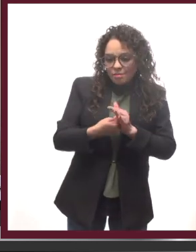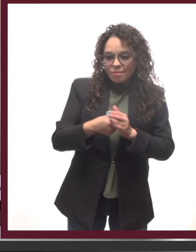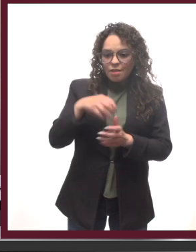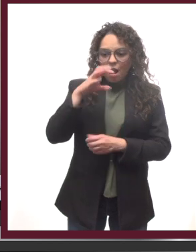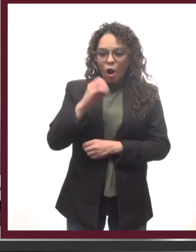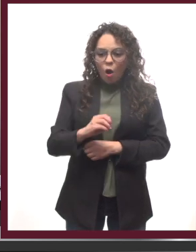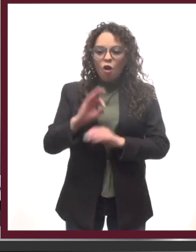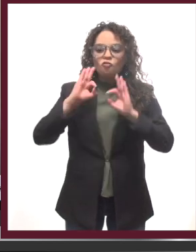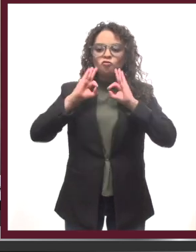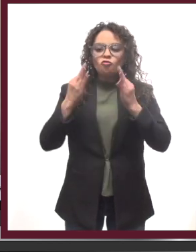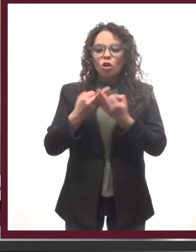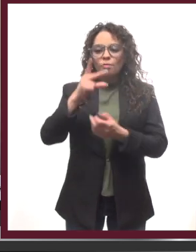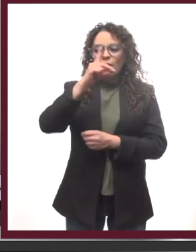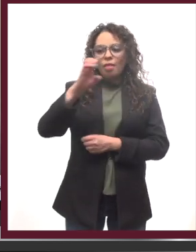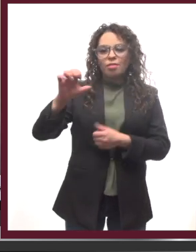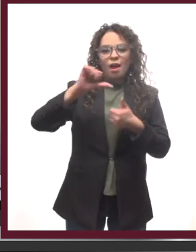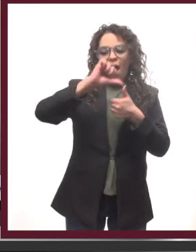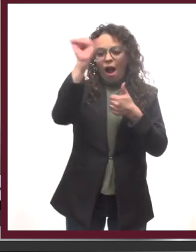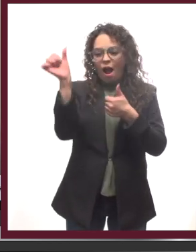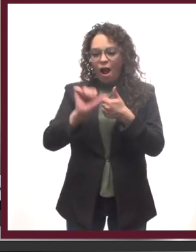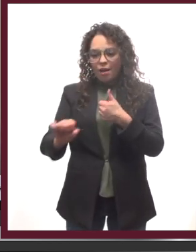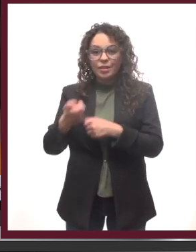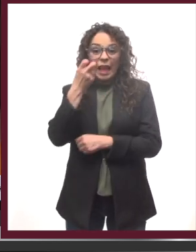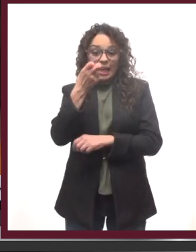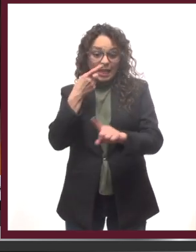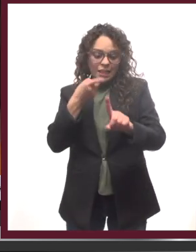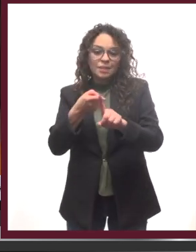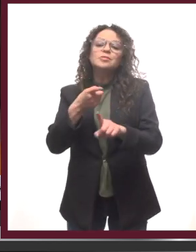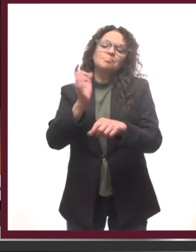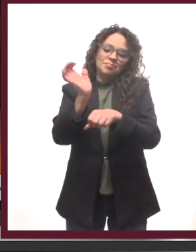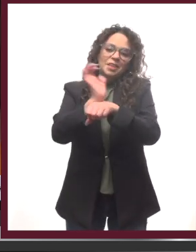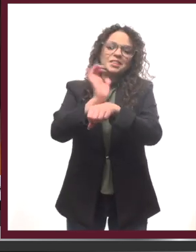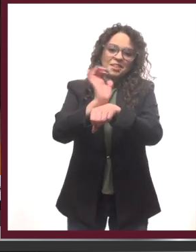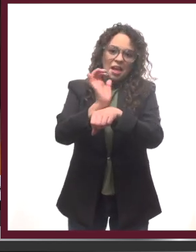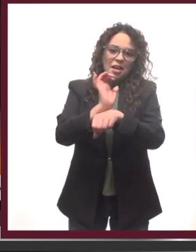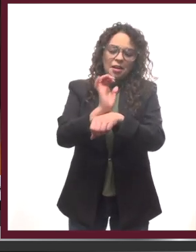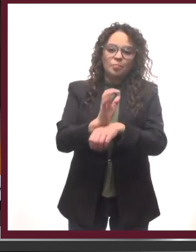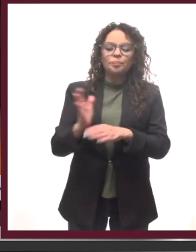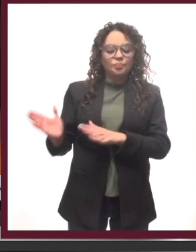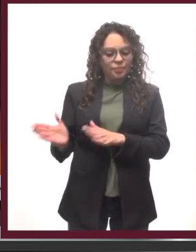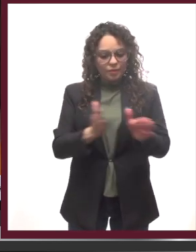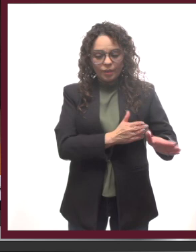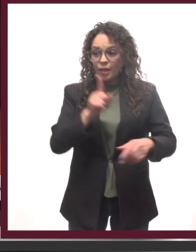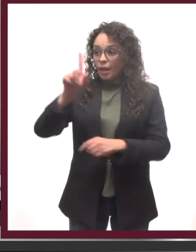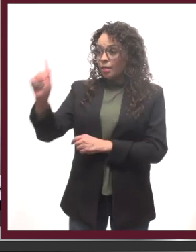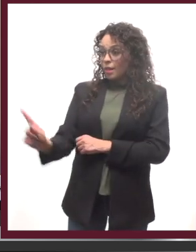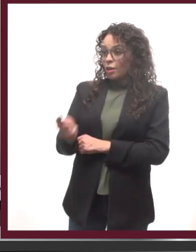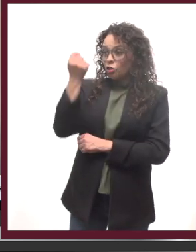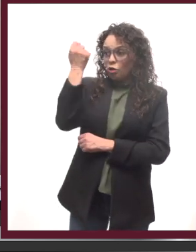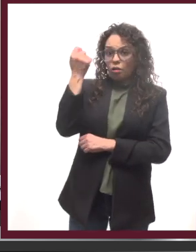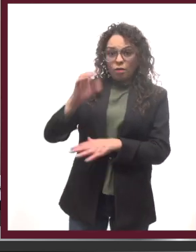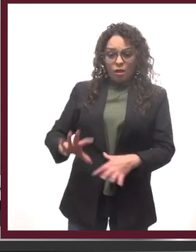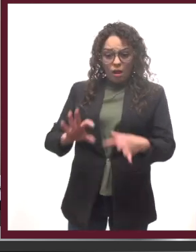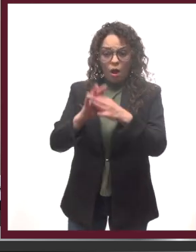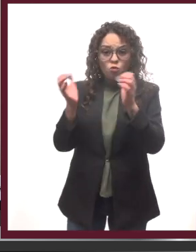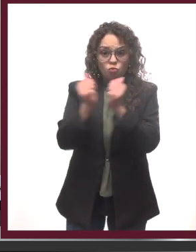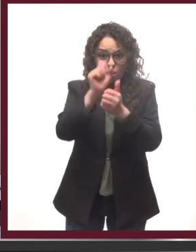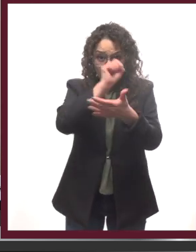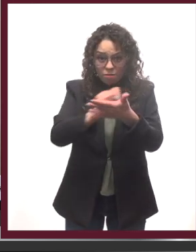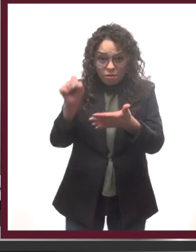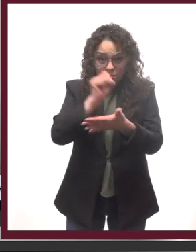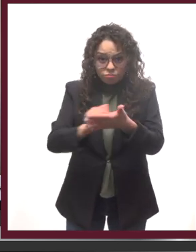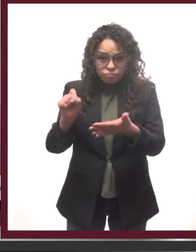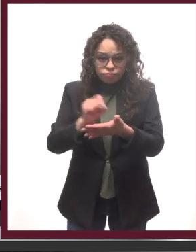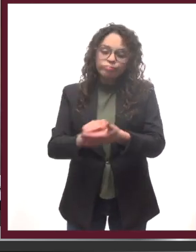técnica o este modo de arte que es el cine, ¿no? Ahora sí, la tecnología también juega en la